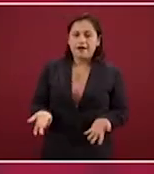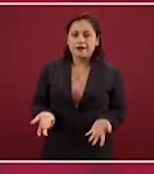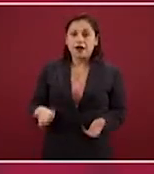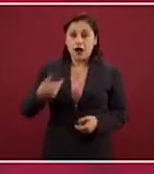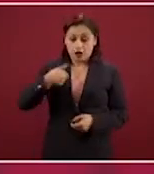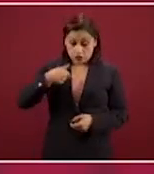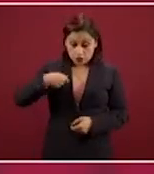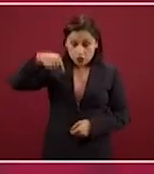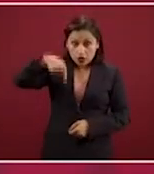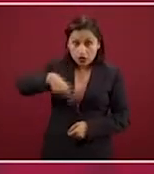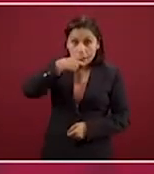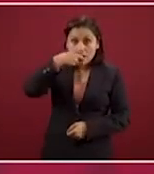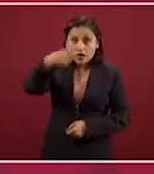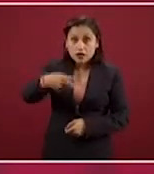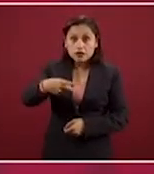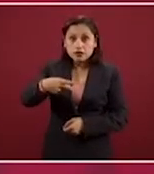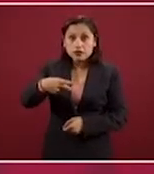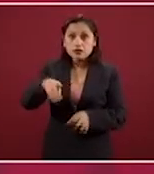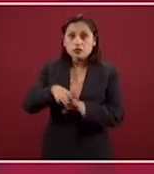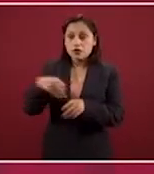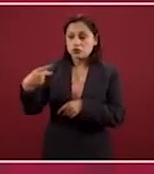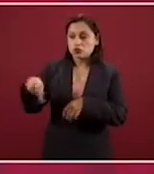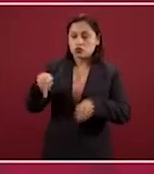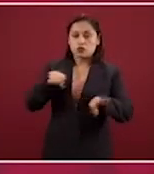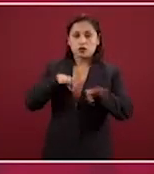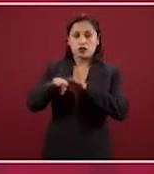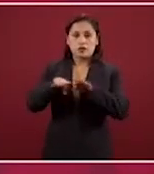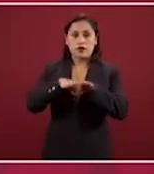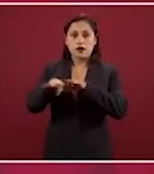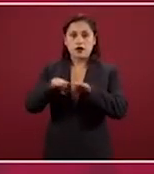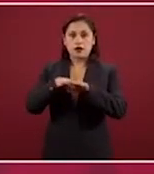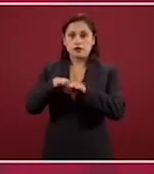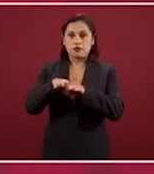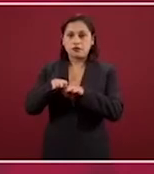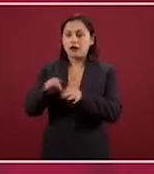no se le puede retener el salario a un trabajador.